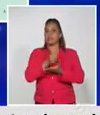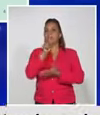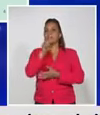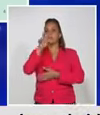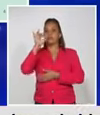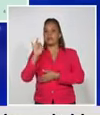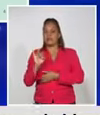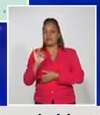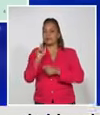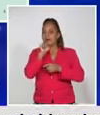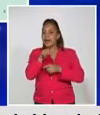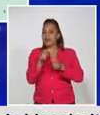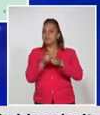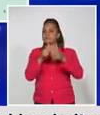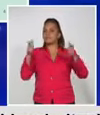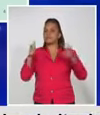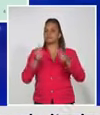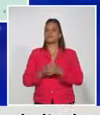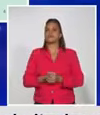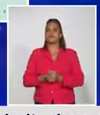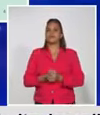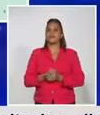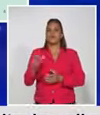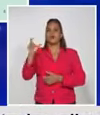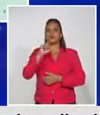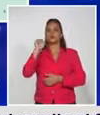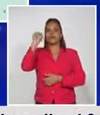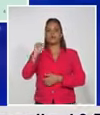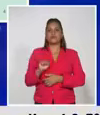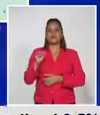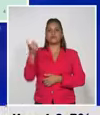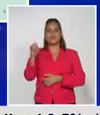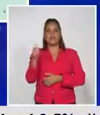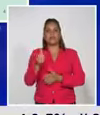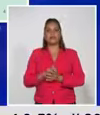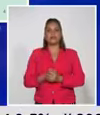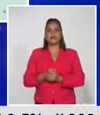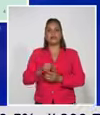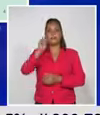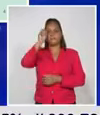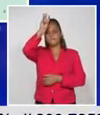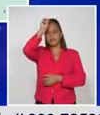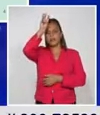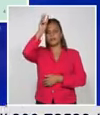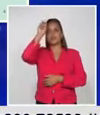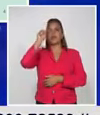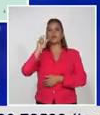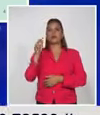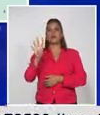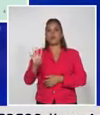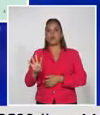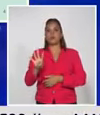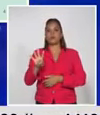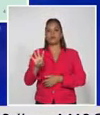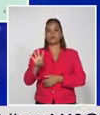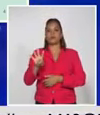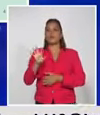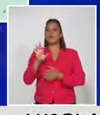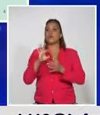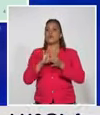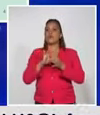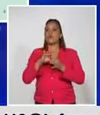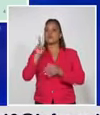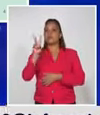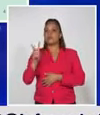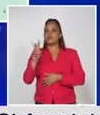transmisión más importante. Consolación del Sur con 10, Minas de Matambre con 4, Guane con 2 y